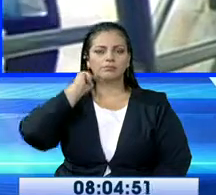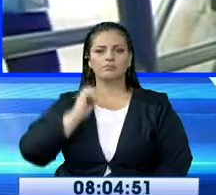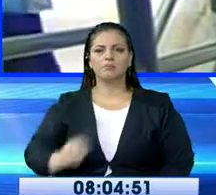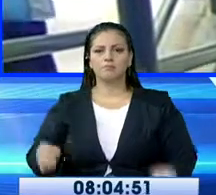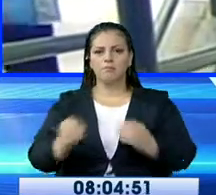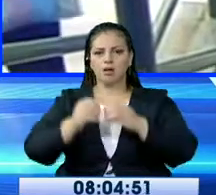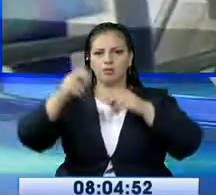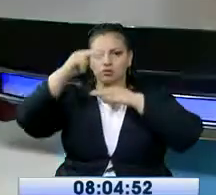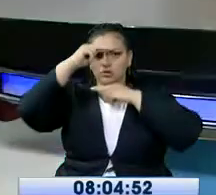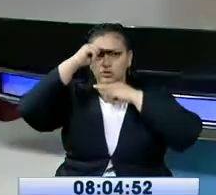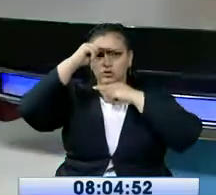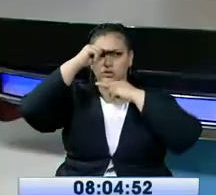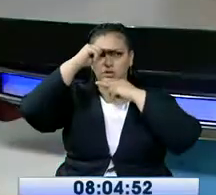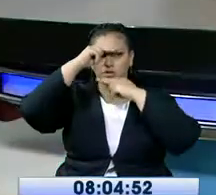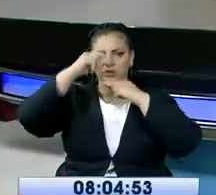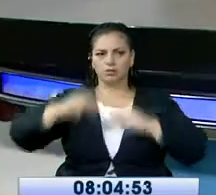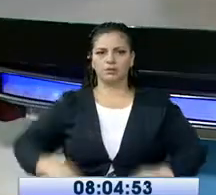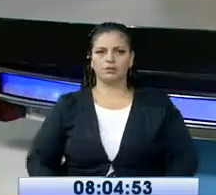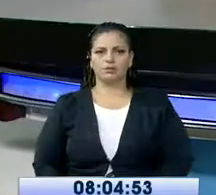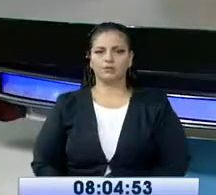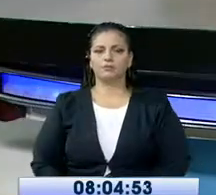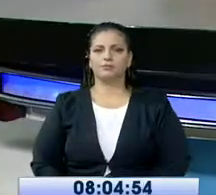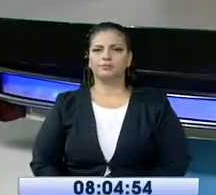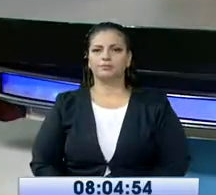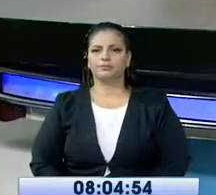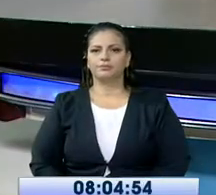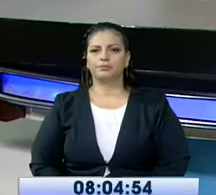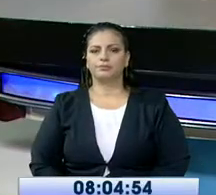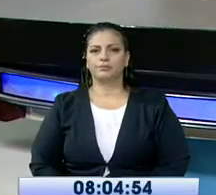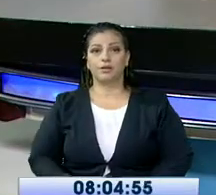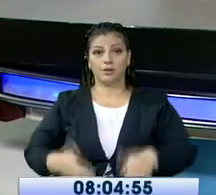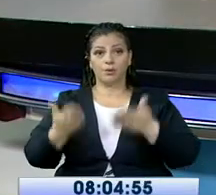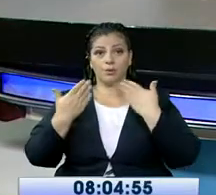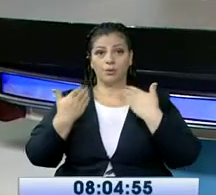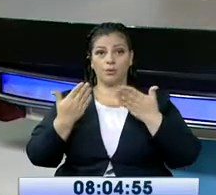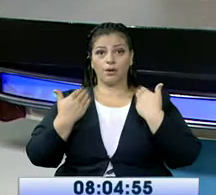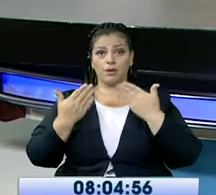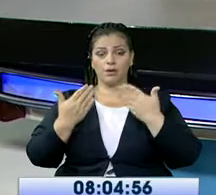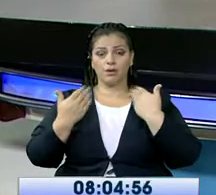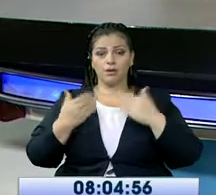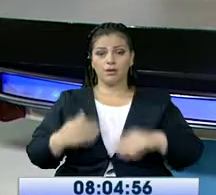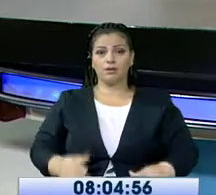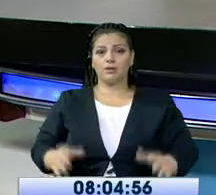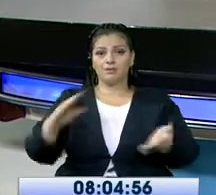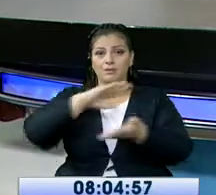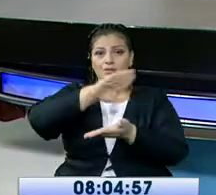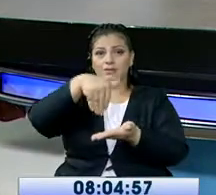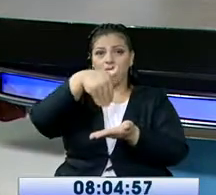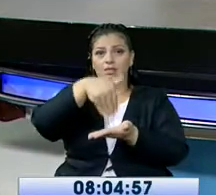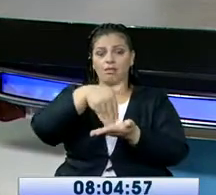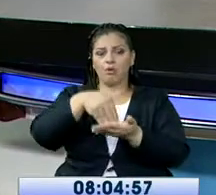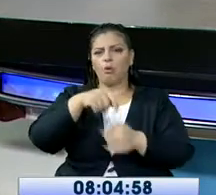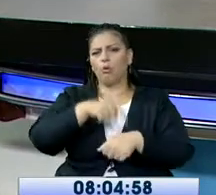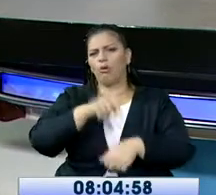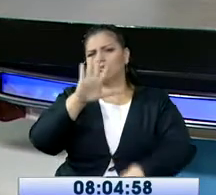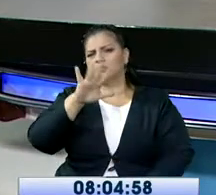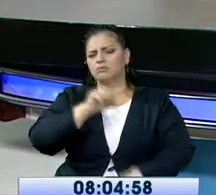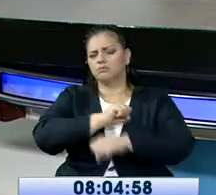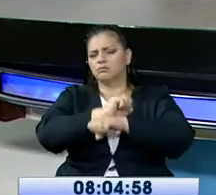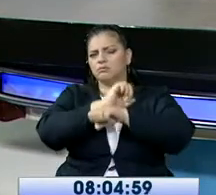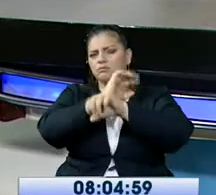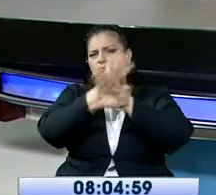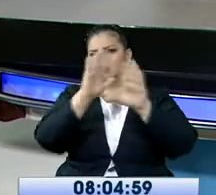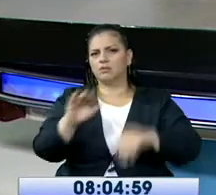10, varias personas quedaron heridas en un accidente de tránsito registrado alrededor de las 5 de la mañana en el centro de Guayaquil. Aquí están los detalles de